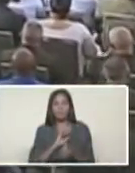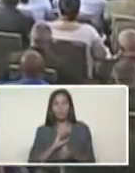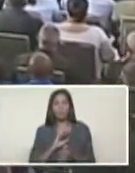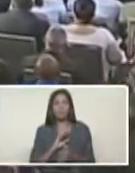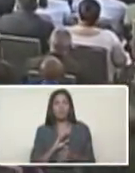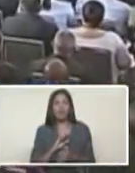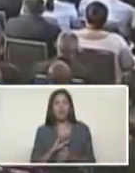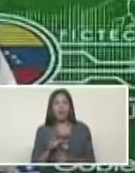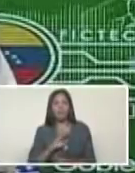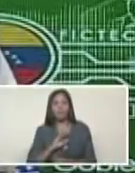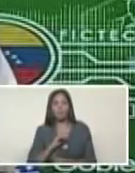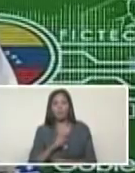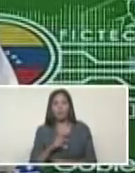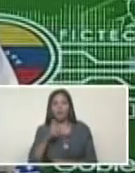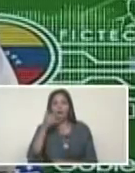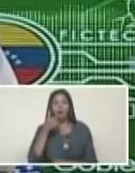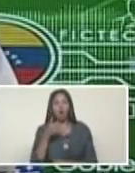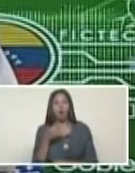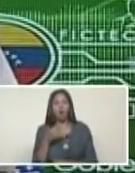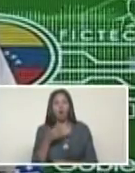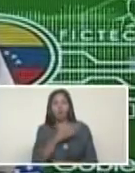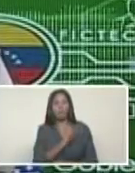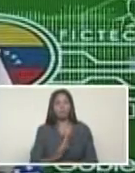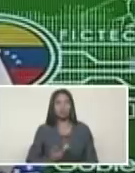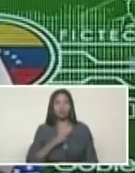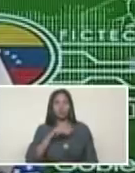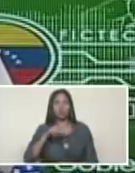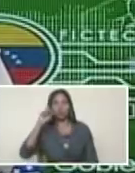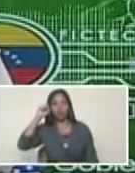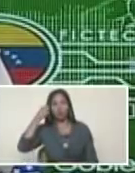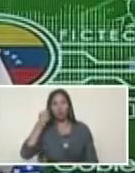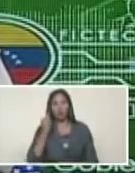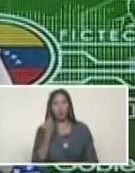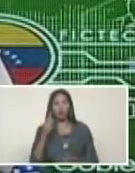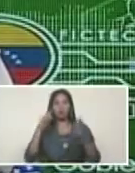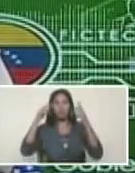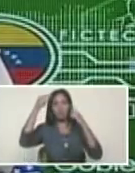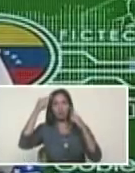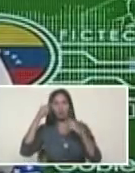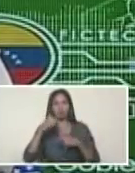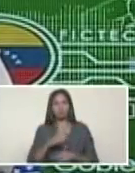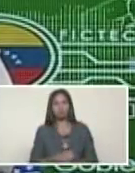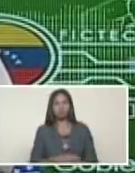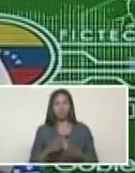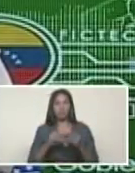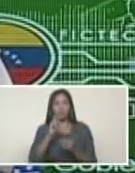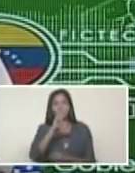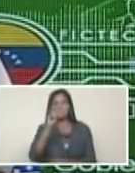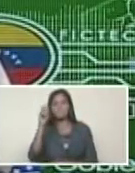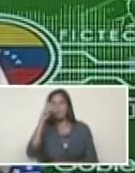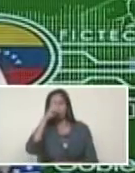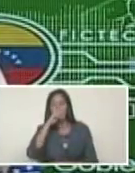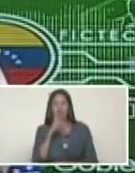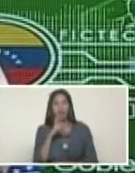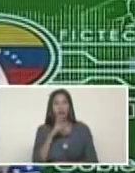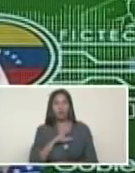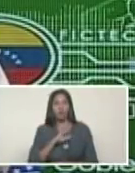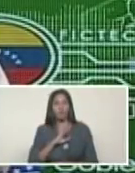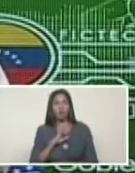su primer aló presidente. Nuestros recuerdos para nuestro comandante supremo, Hugo Chávez, a los 20 años del aló